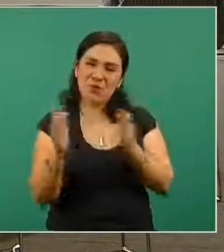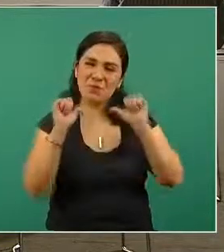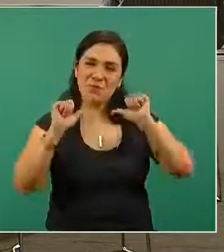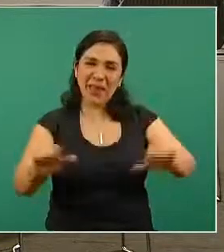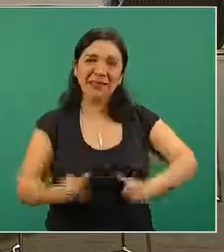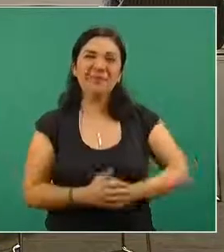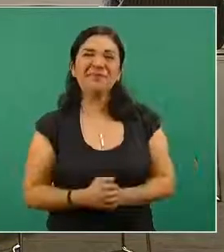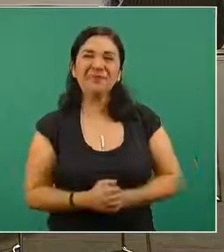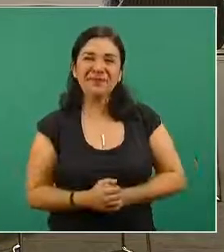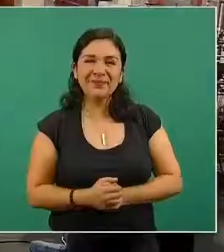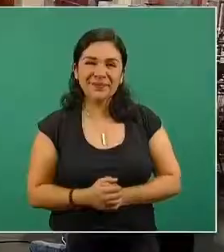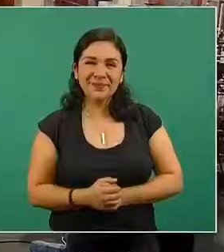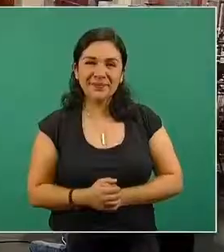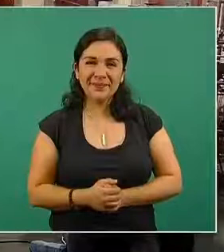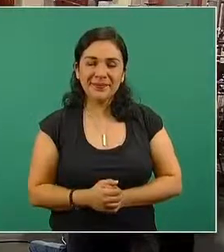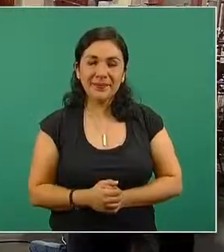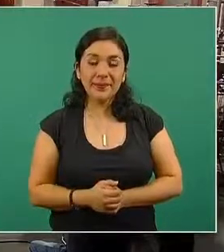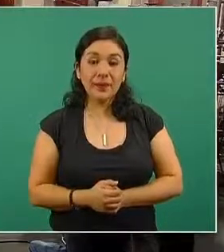recuperado.